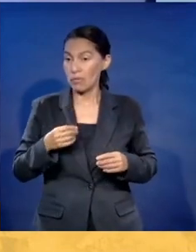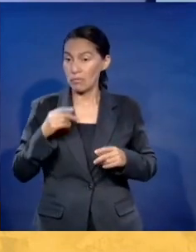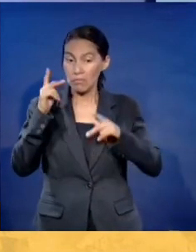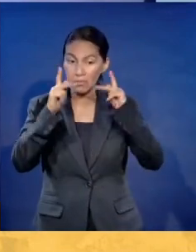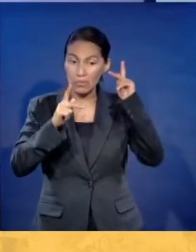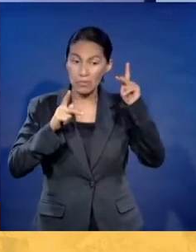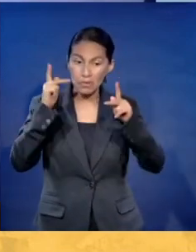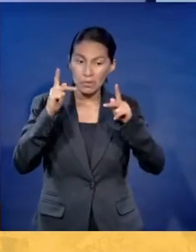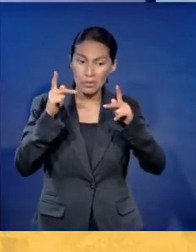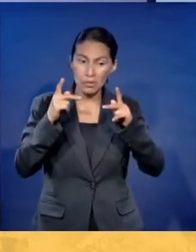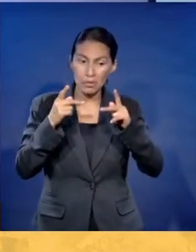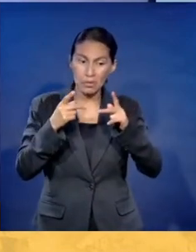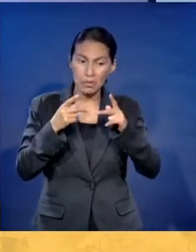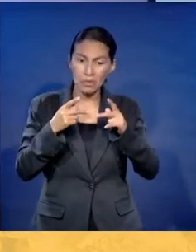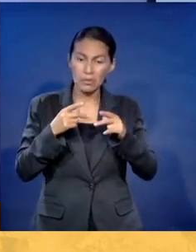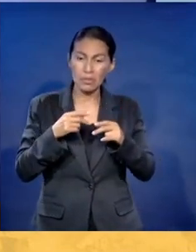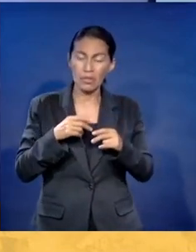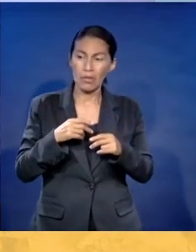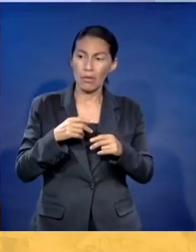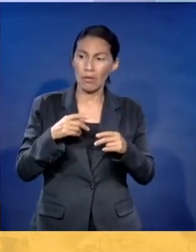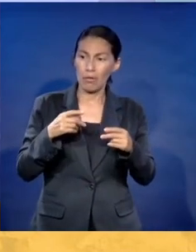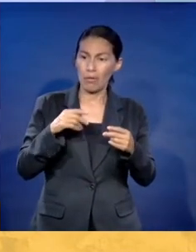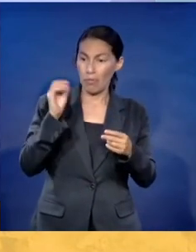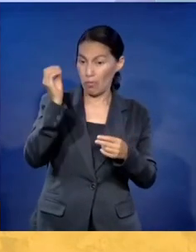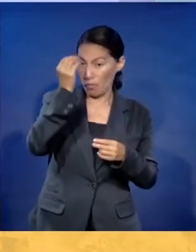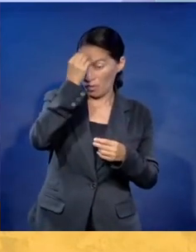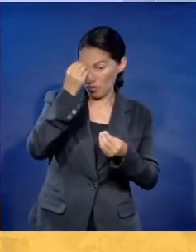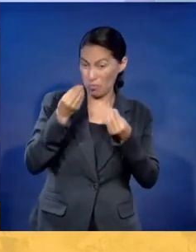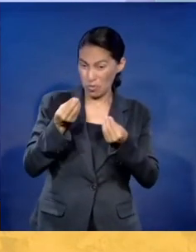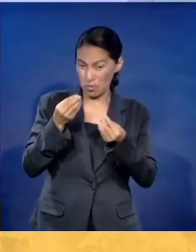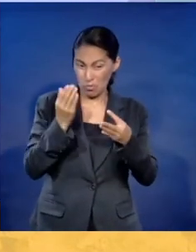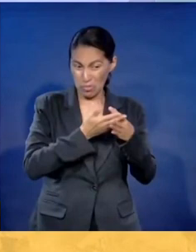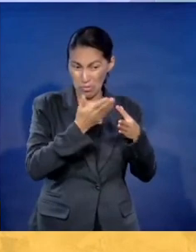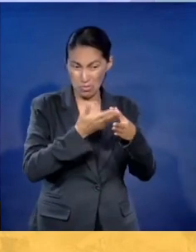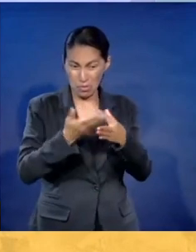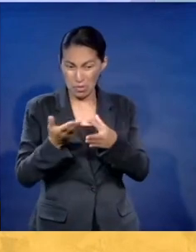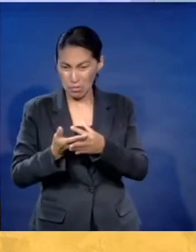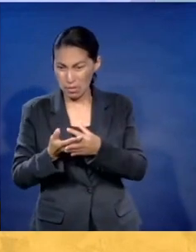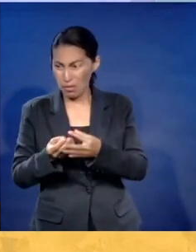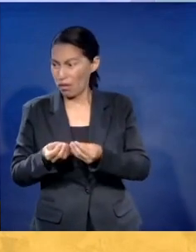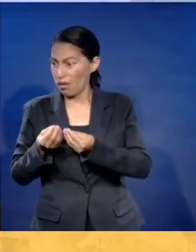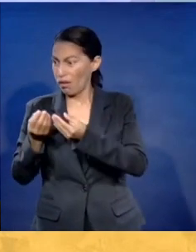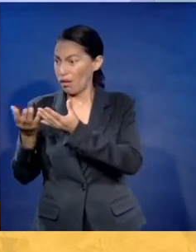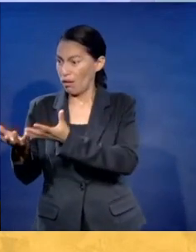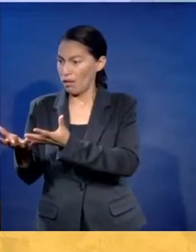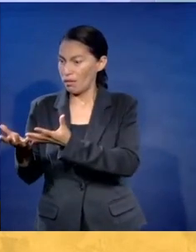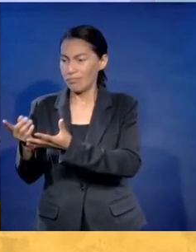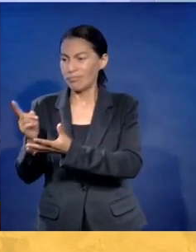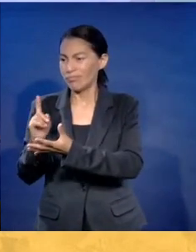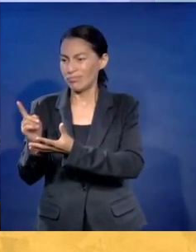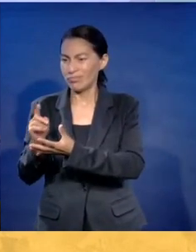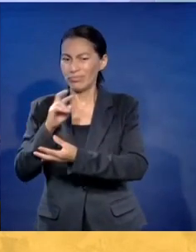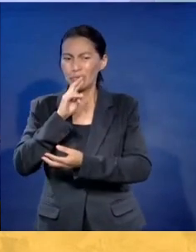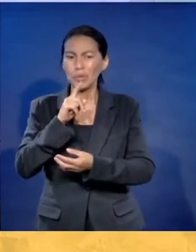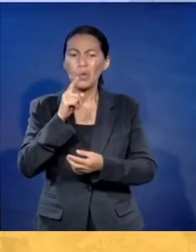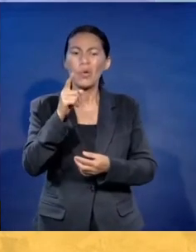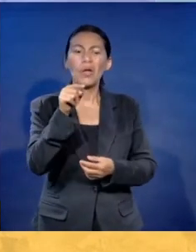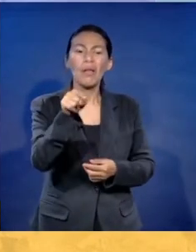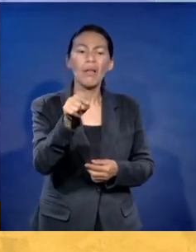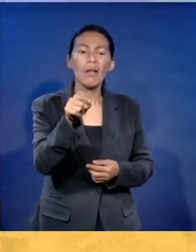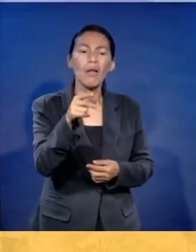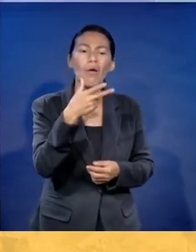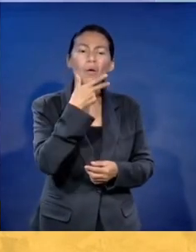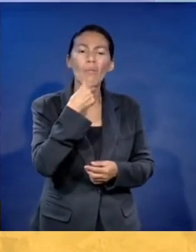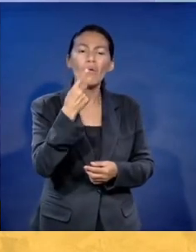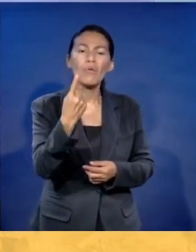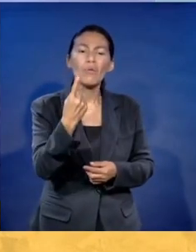que tenía para darle barbacoa y tacos a ellos dijo me va a robar esta oveja y se la robó al que nomás tenía una cuándo